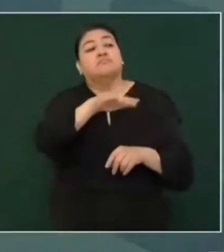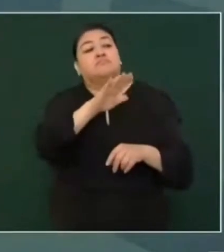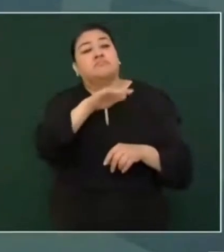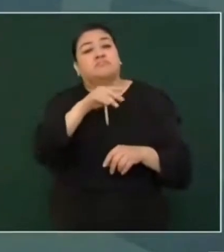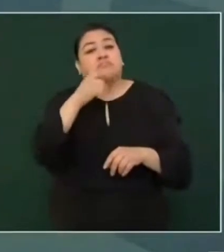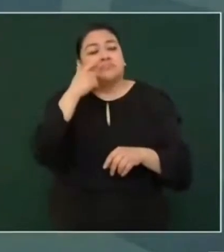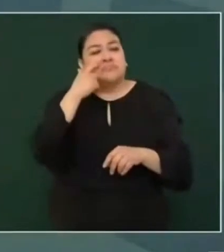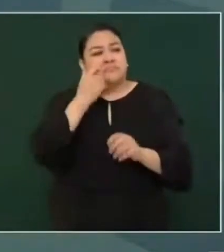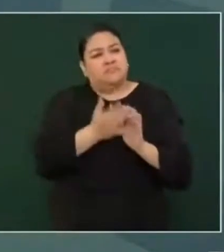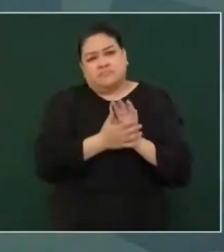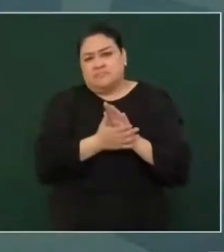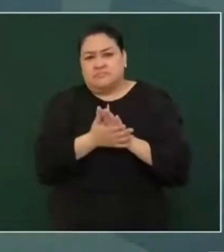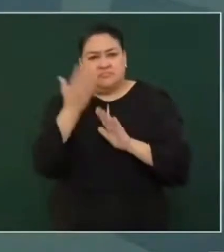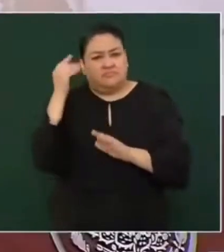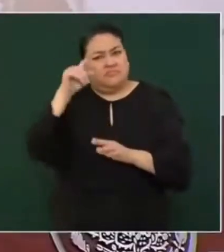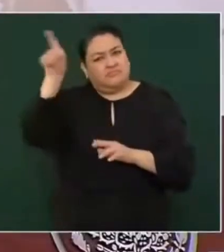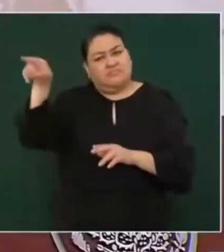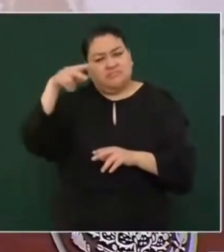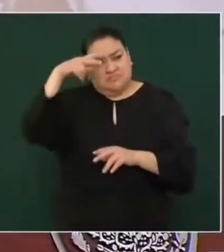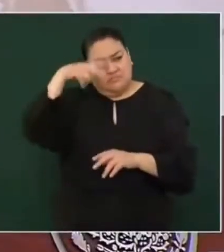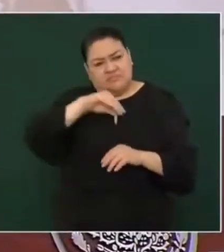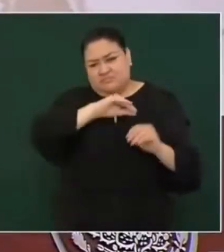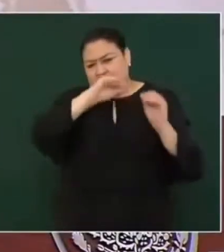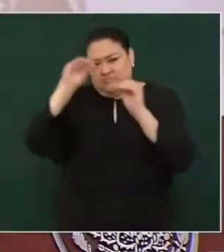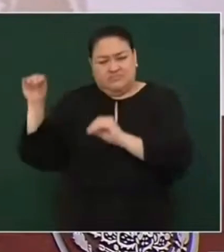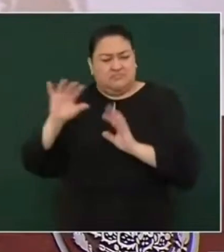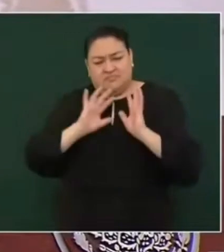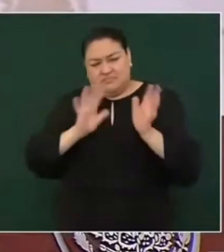oye, vámonos ya de regreso a México.